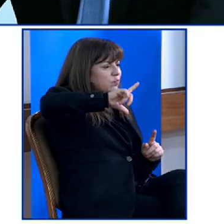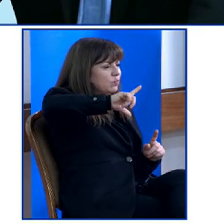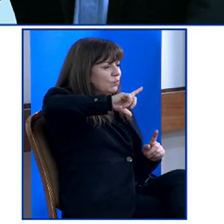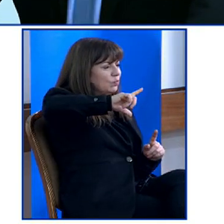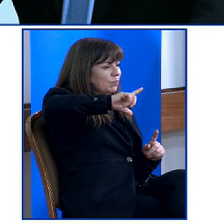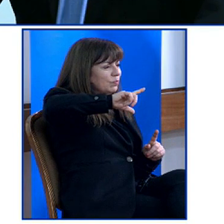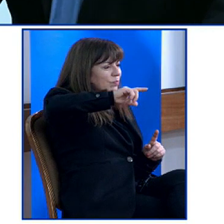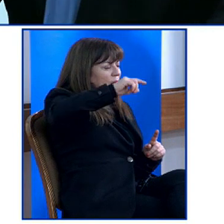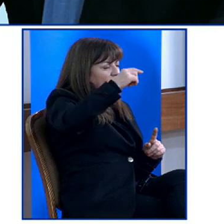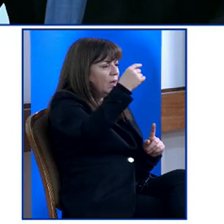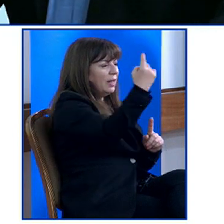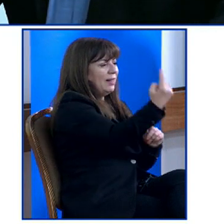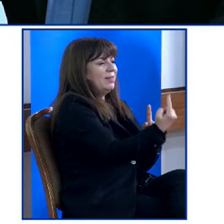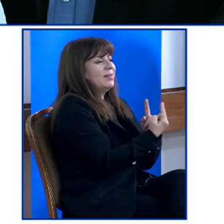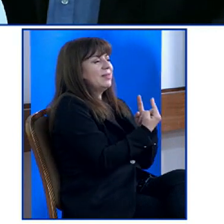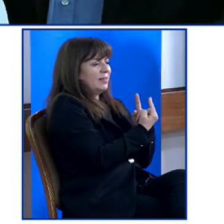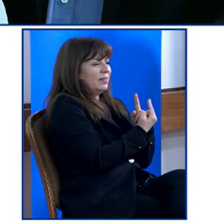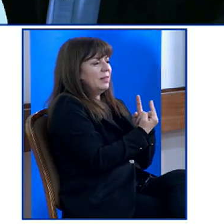de